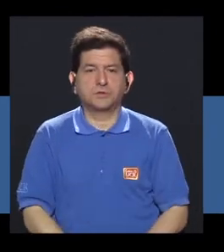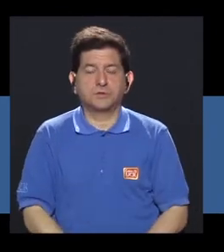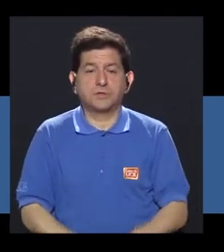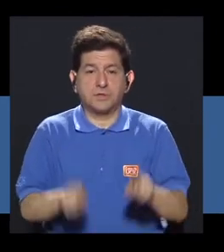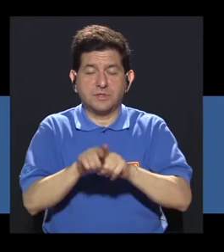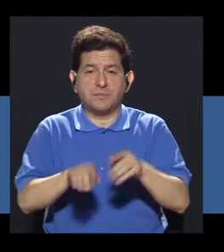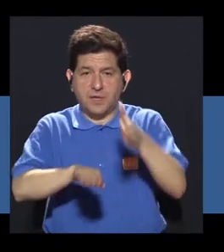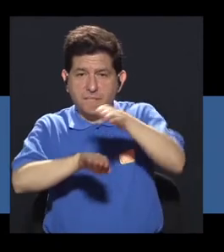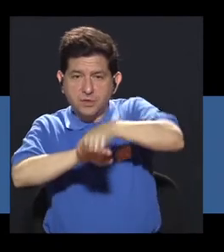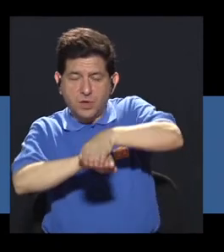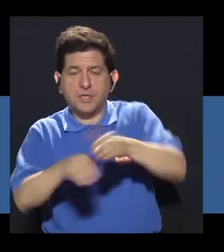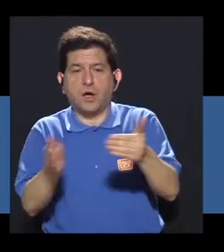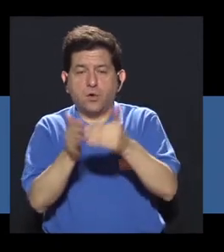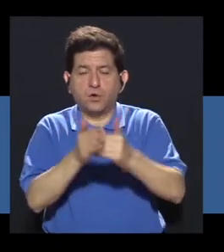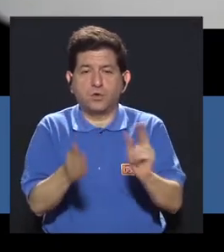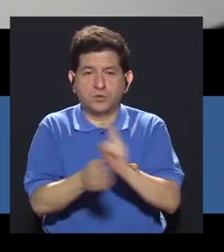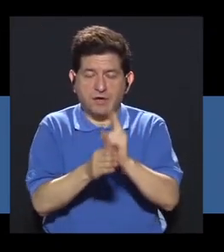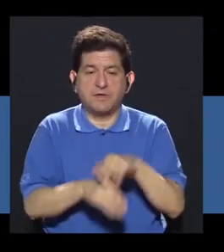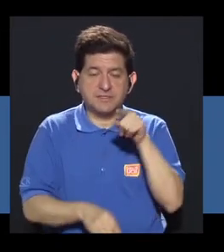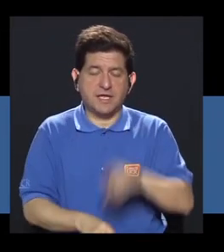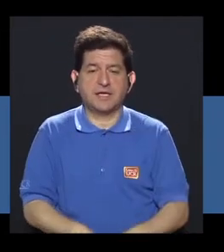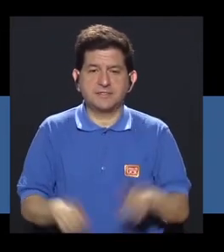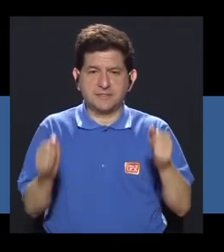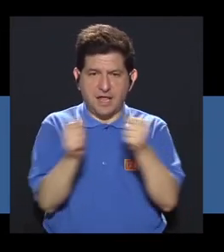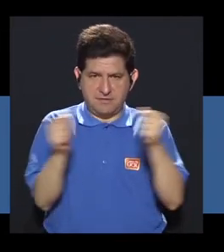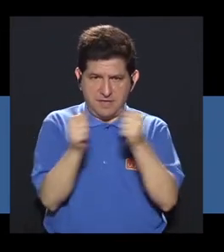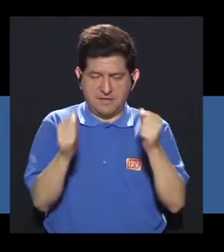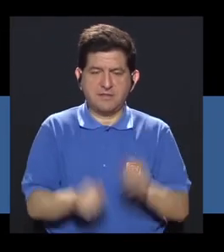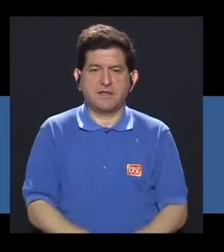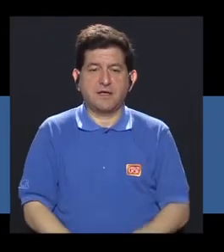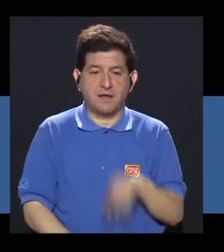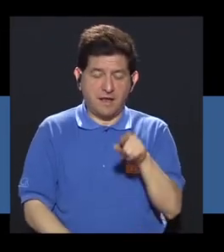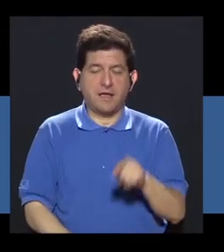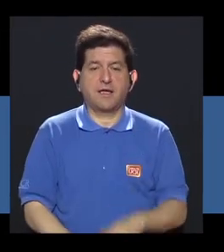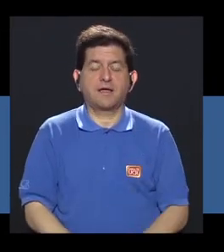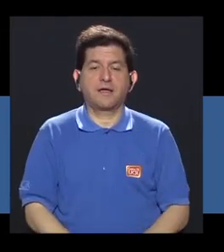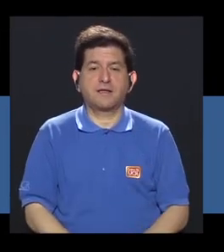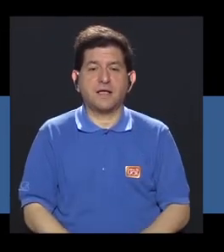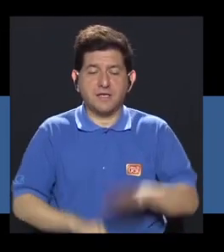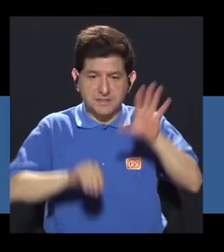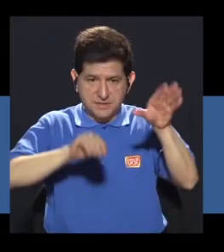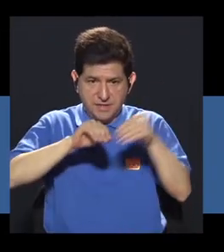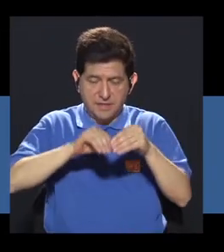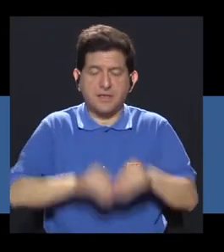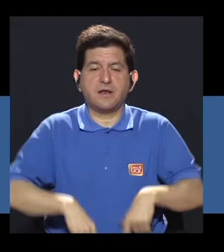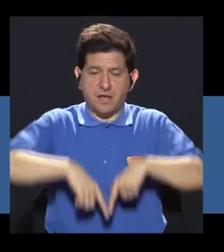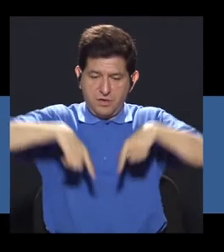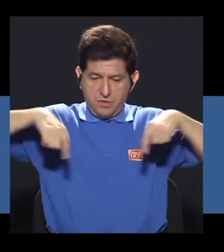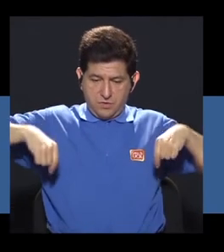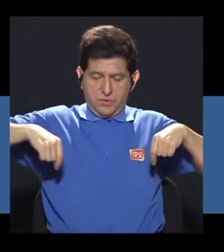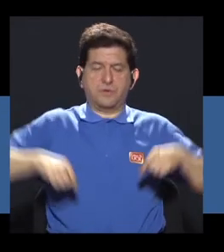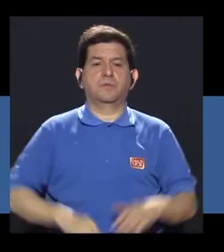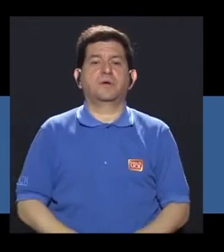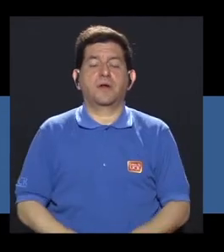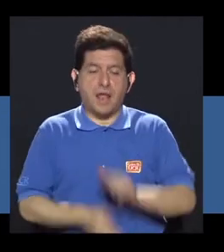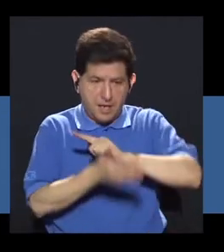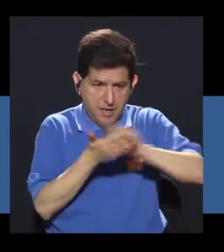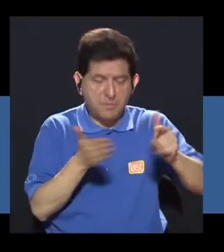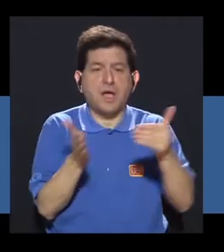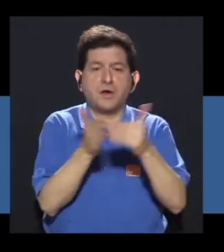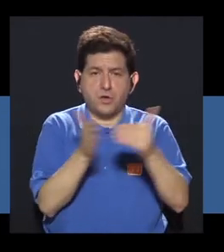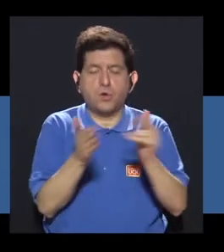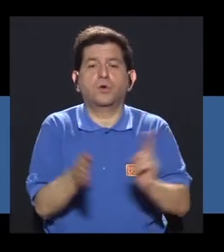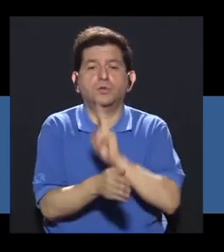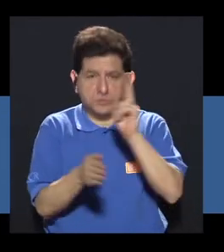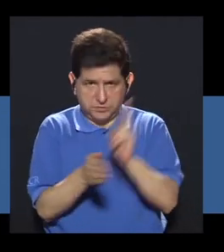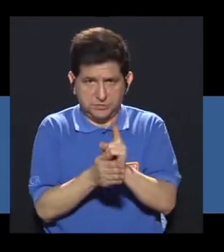utilizar. Toallas reutilizables. Son toallas de tela que se colocan en un revestimiento que se adhiere a la ropa interior.